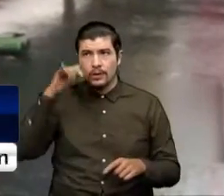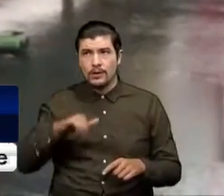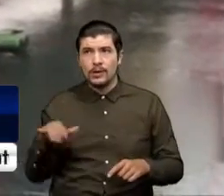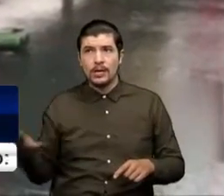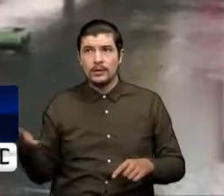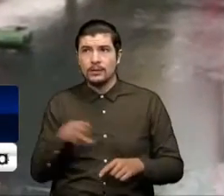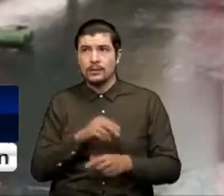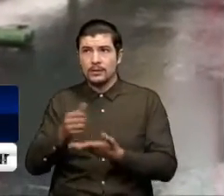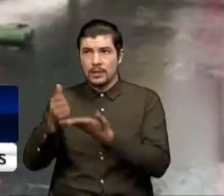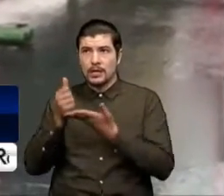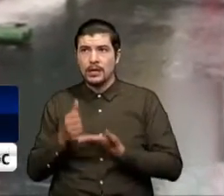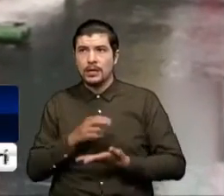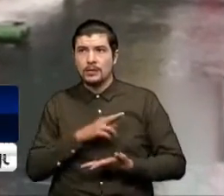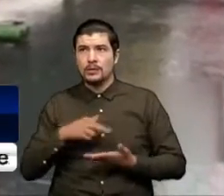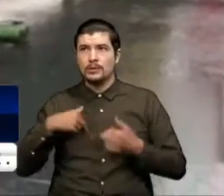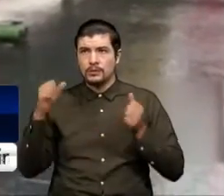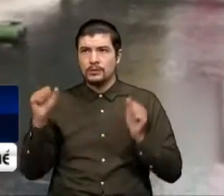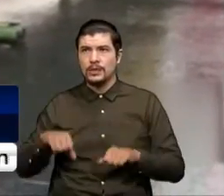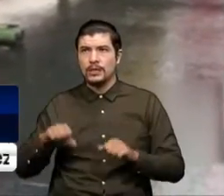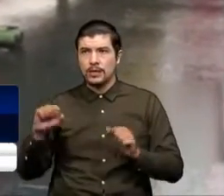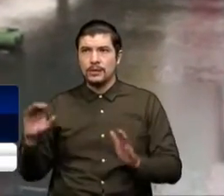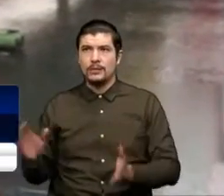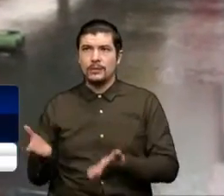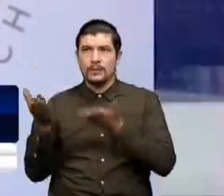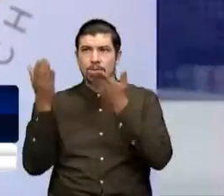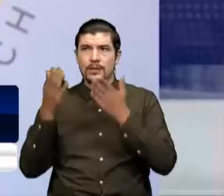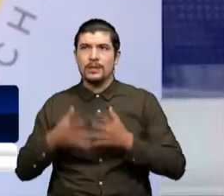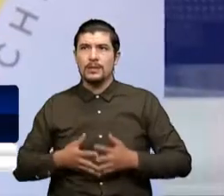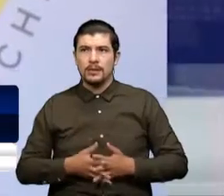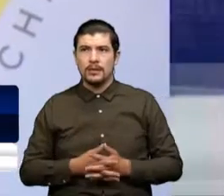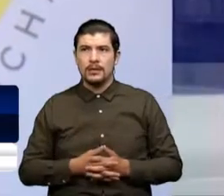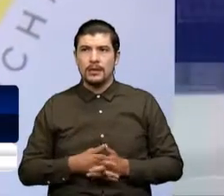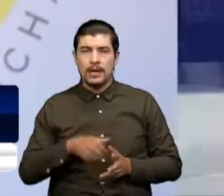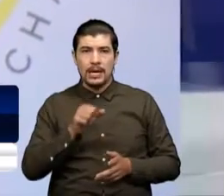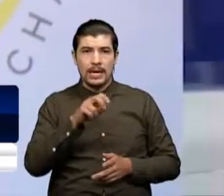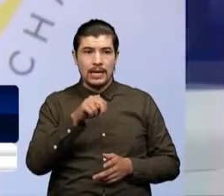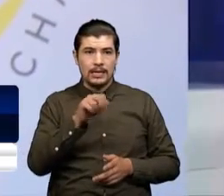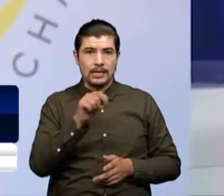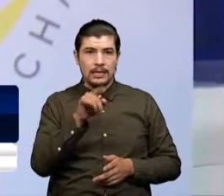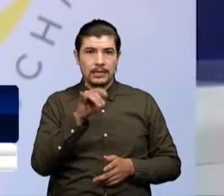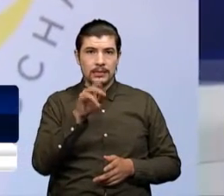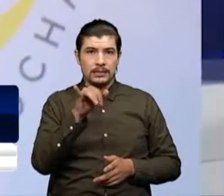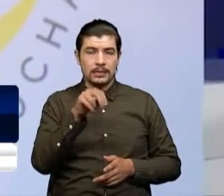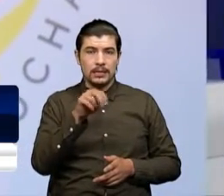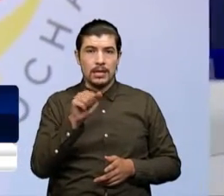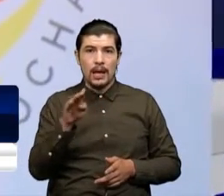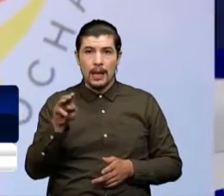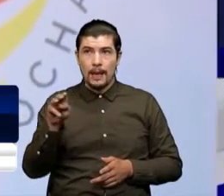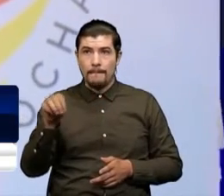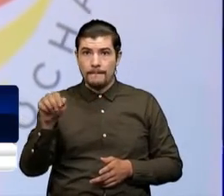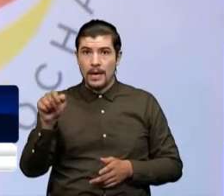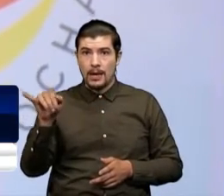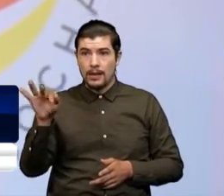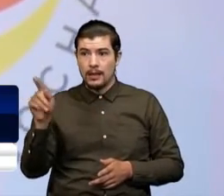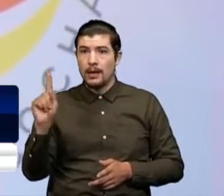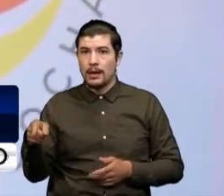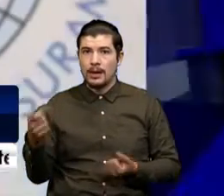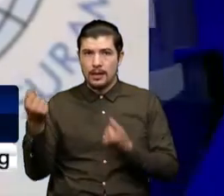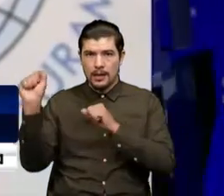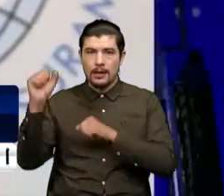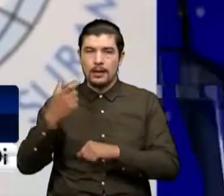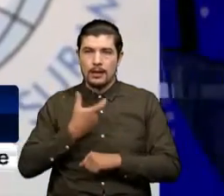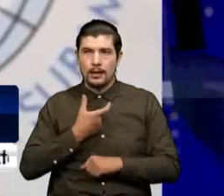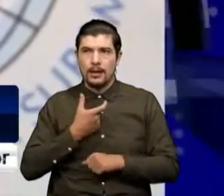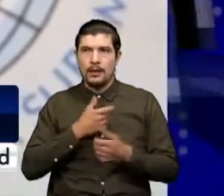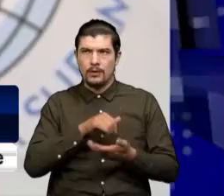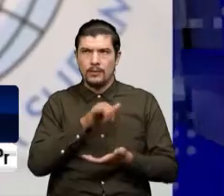que así marcáramos diferencia sobre las demás rivales. Junto a Ana Cristina, Marta Bayona ganó 3 medallas en la pista, al igual que Eduardo Estrada, que ganó